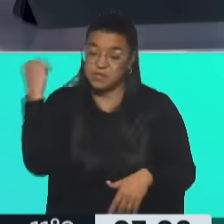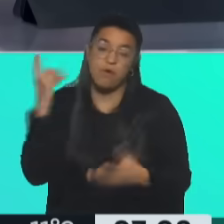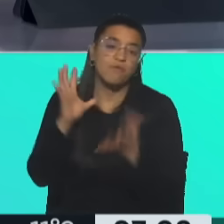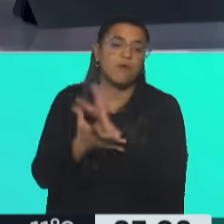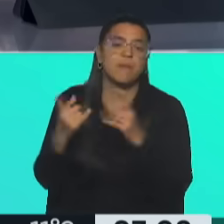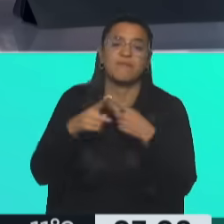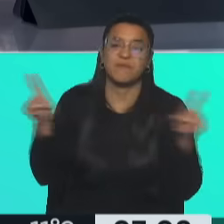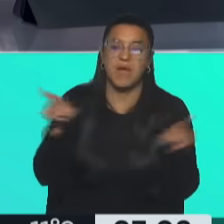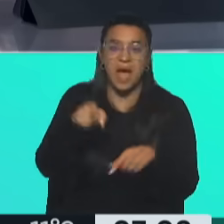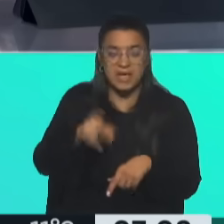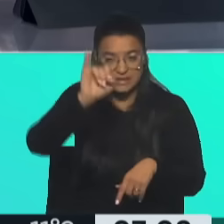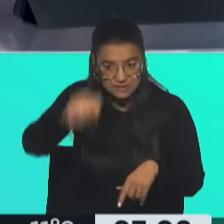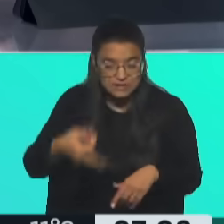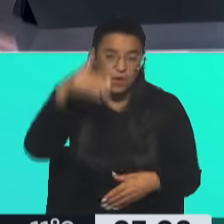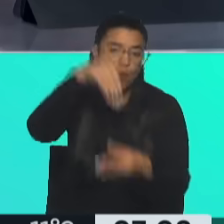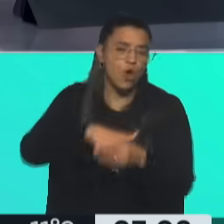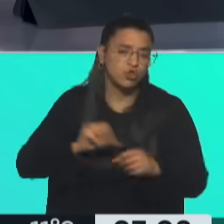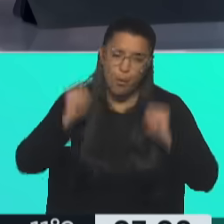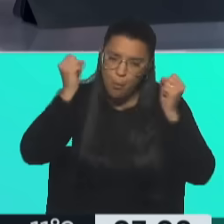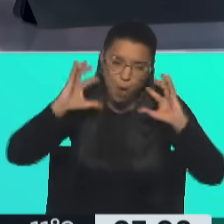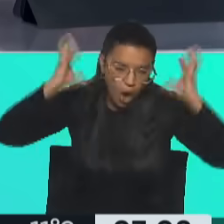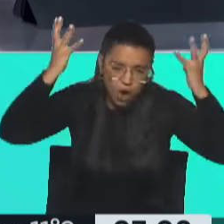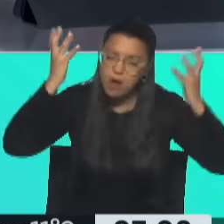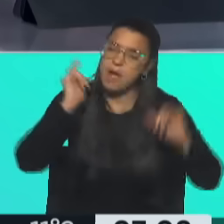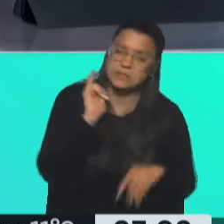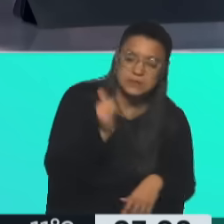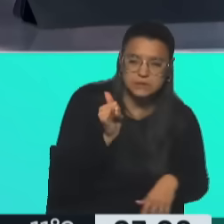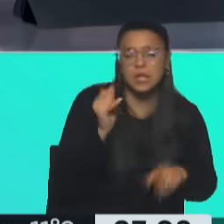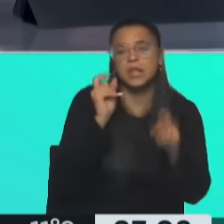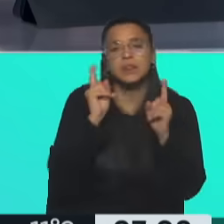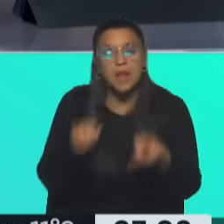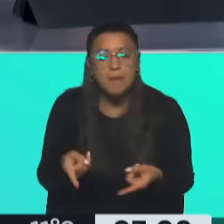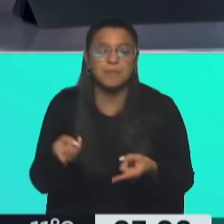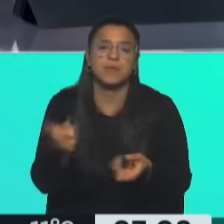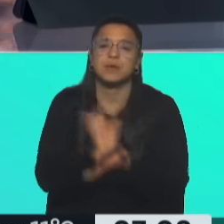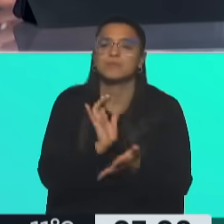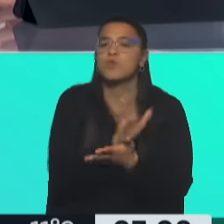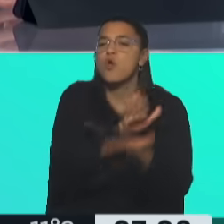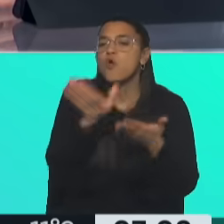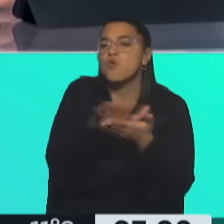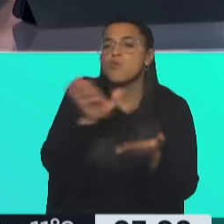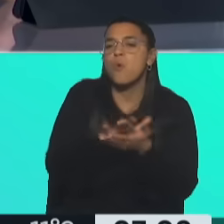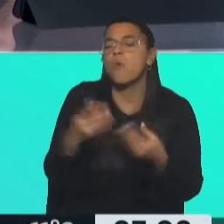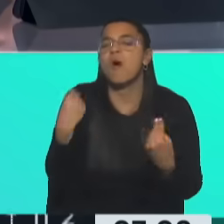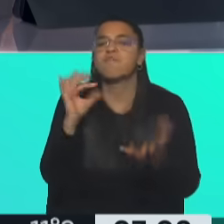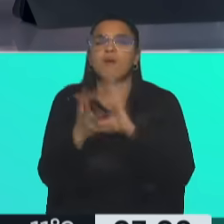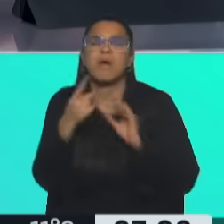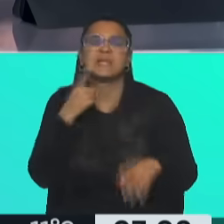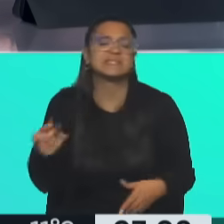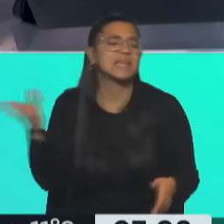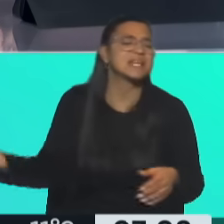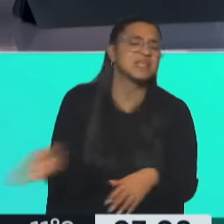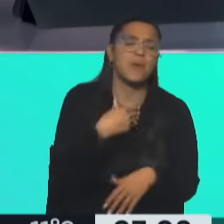perspectiva en donde sí entra el voto bronca en donde si entra también este ayunado que se vayan todos en donde